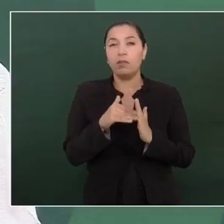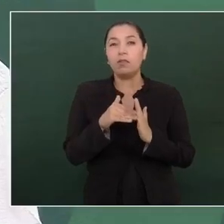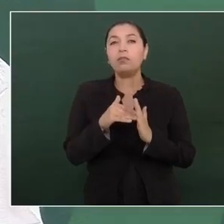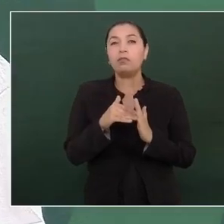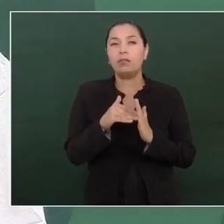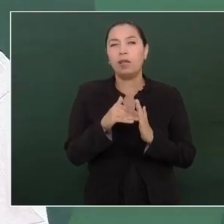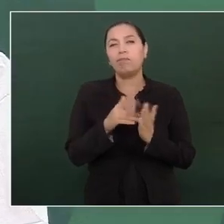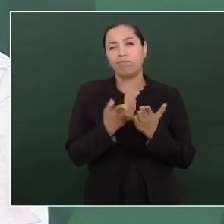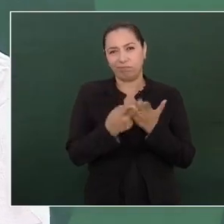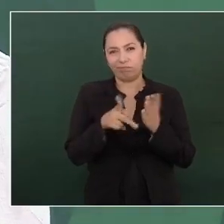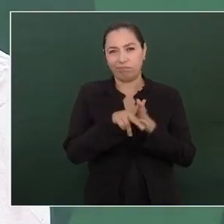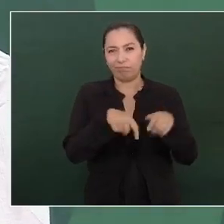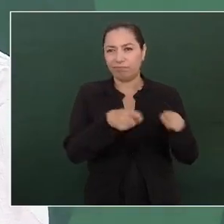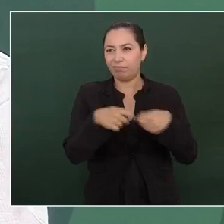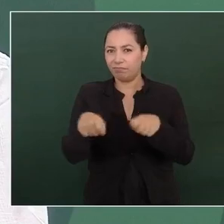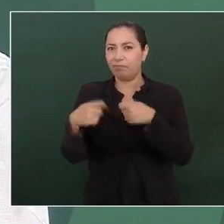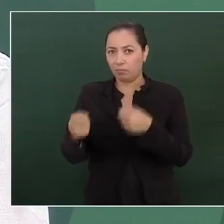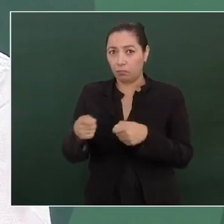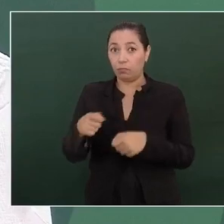plazas basificadas